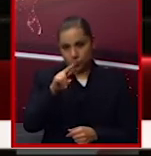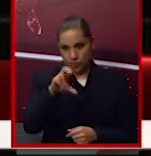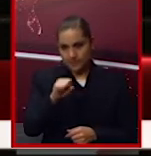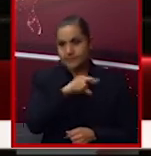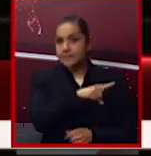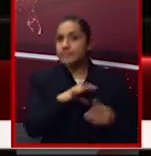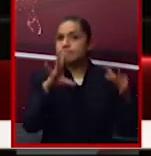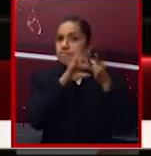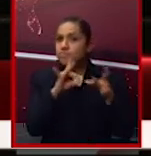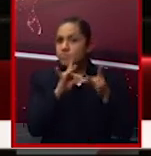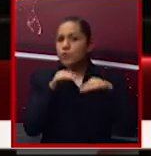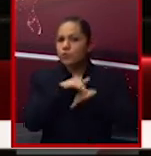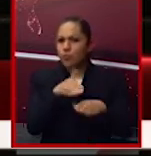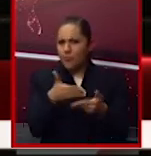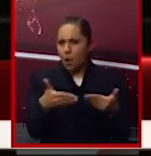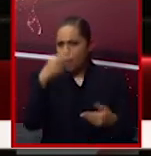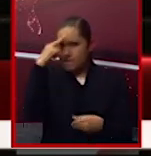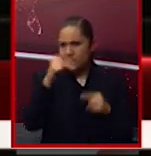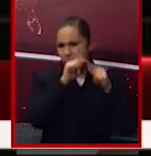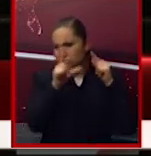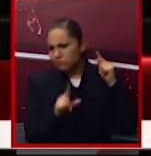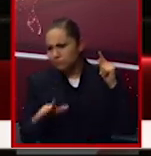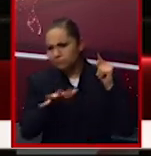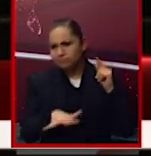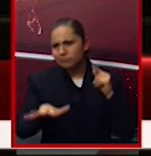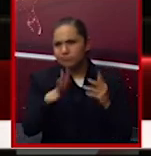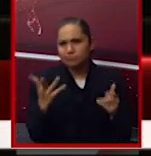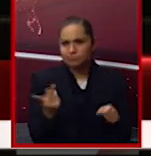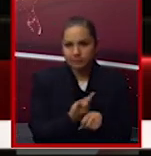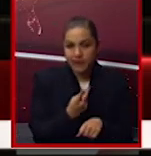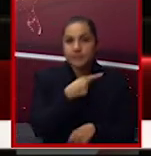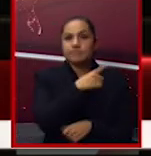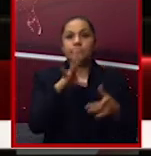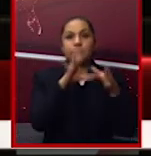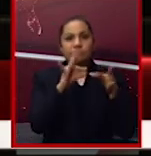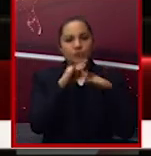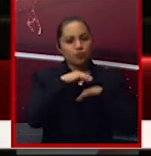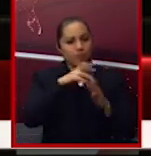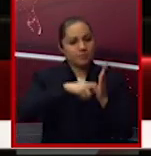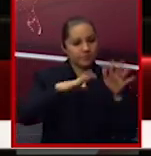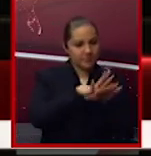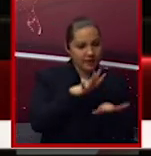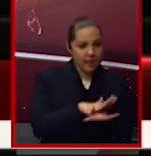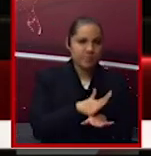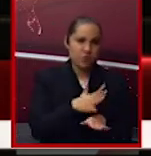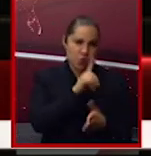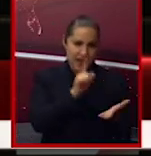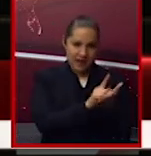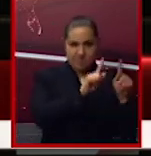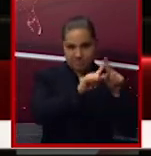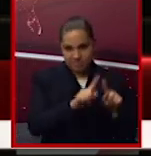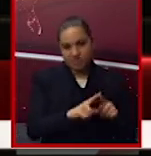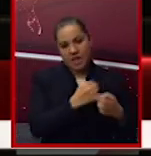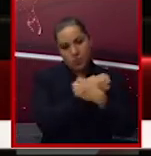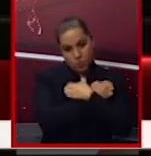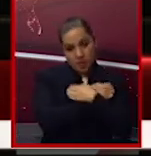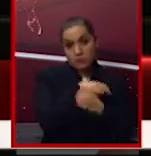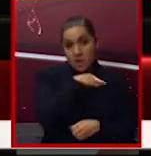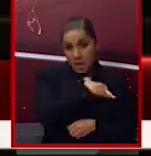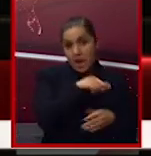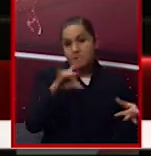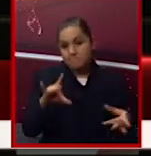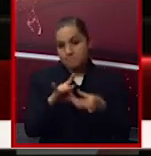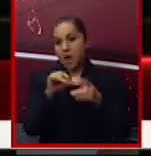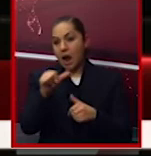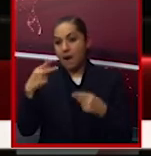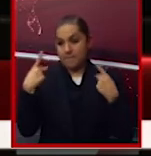situación en la que se encuentra el país. Habló sobre las reformas estructurales como la educativa, la cual indicó ha afectado los derechos laborales de